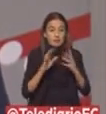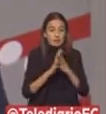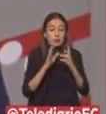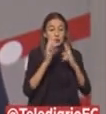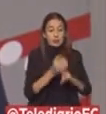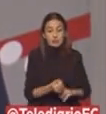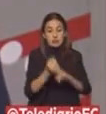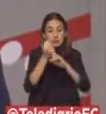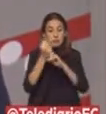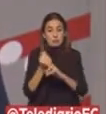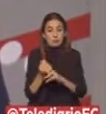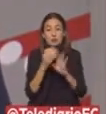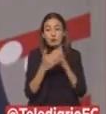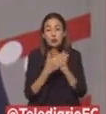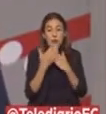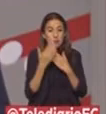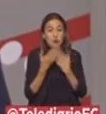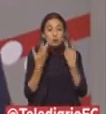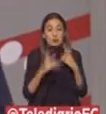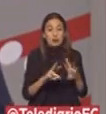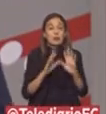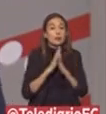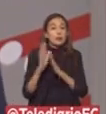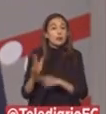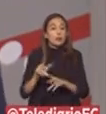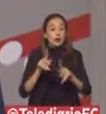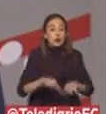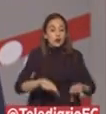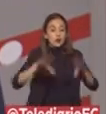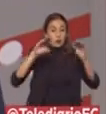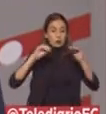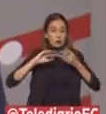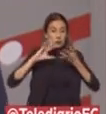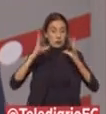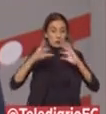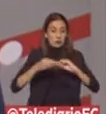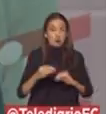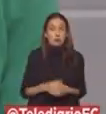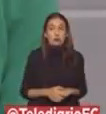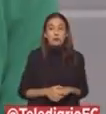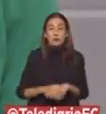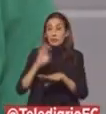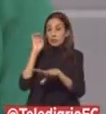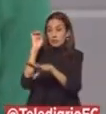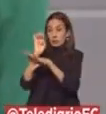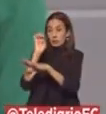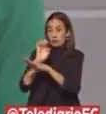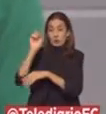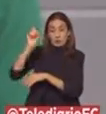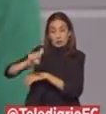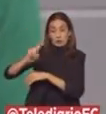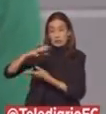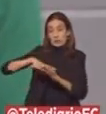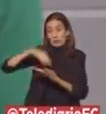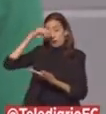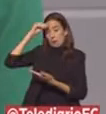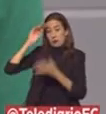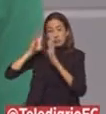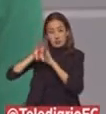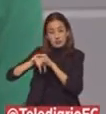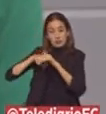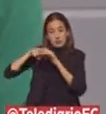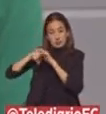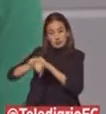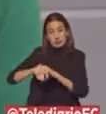títulos y demás que facilitarían el intercambio de servicios justamente entre los dos países todo necesita aprender de chile en este tema de la minería